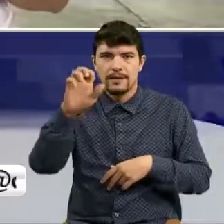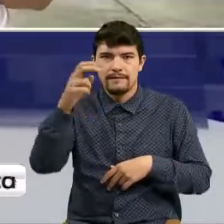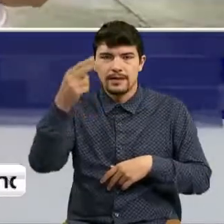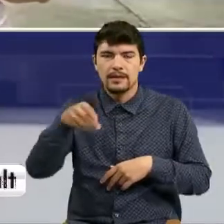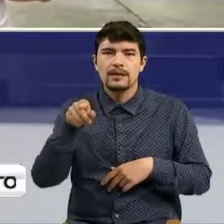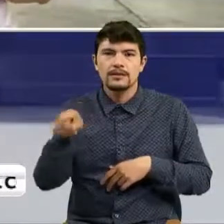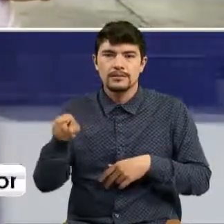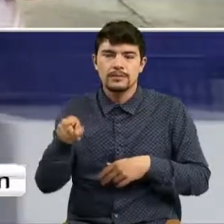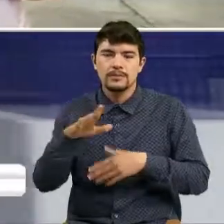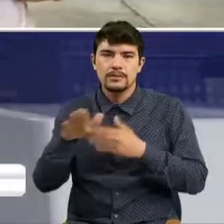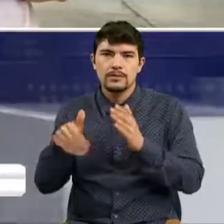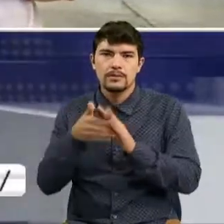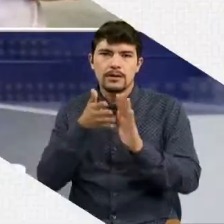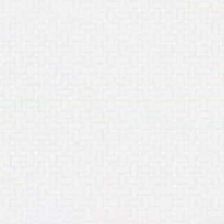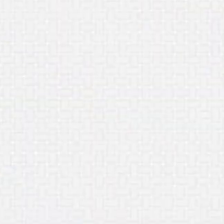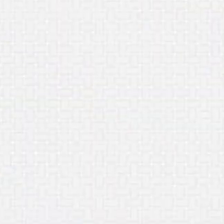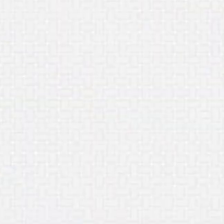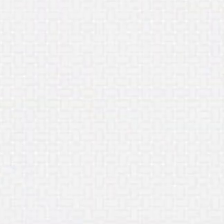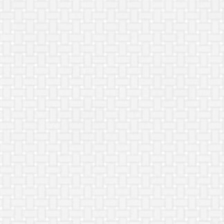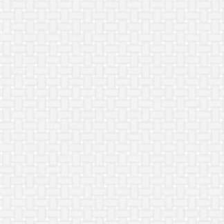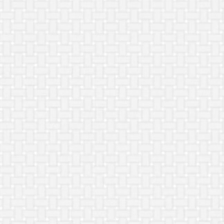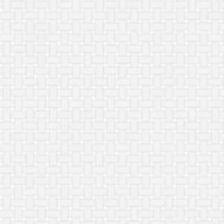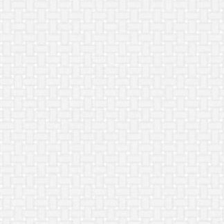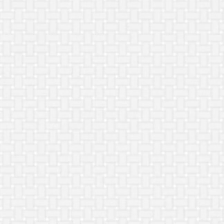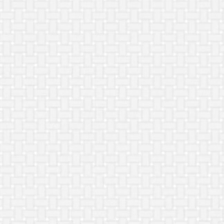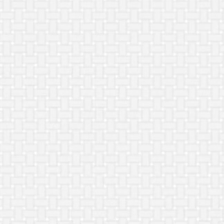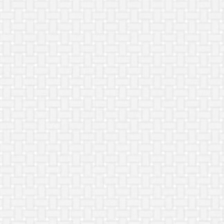ustedes en estudio muy buenas tardes